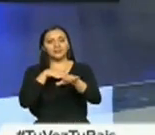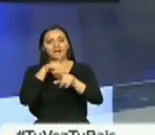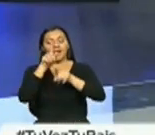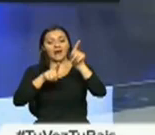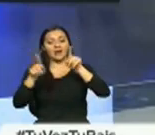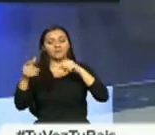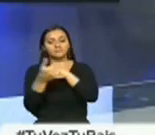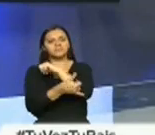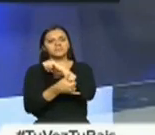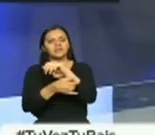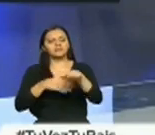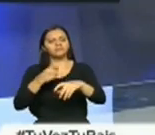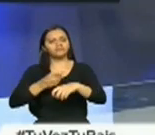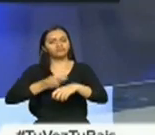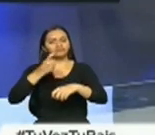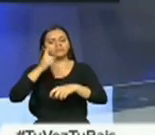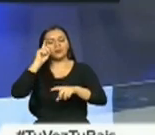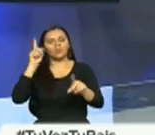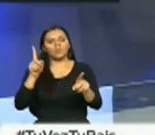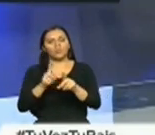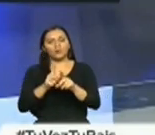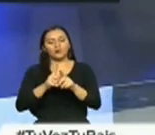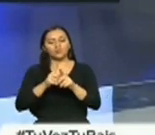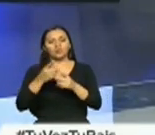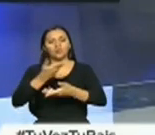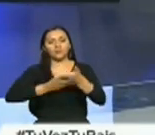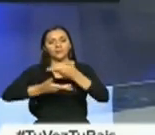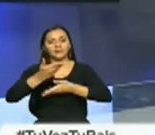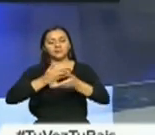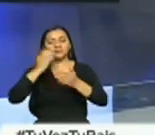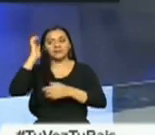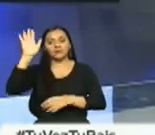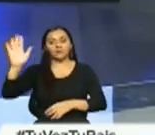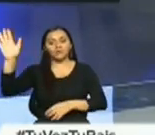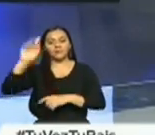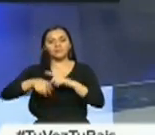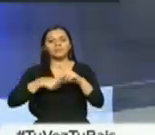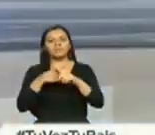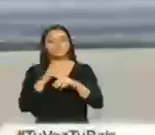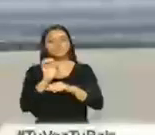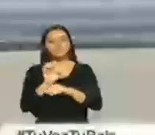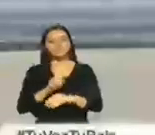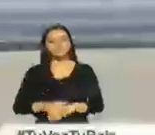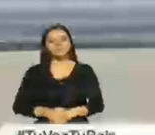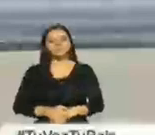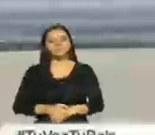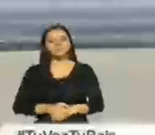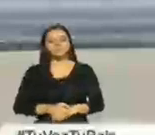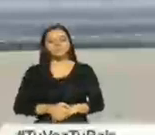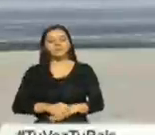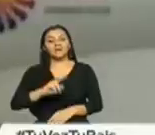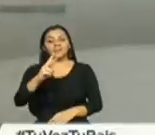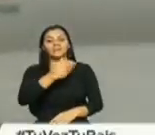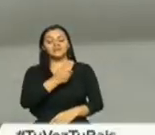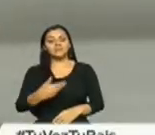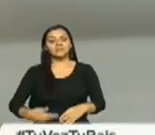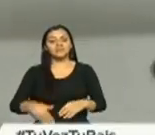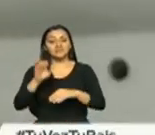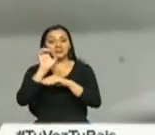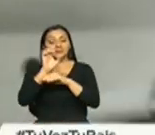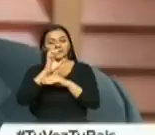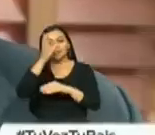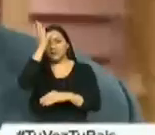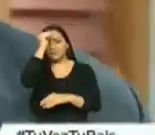países para concretar el acuerdo comercial multipartes con la Unión Europea. El vicepresidente de la República,